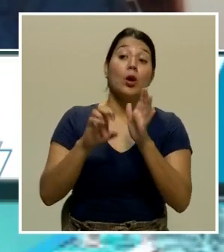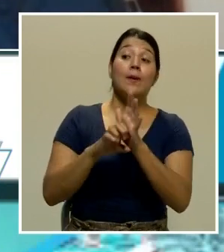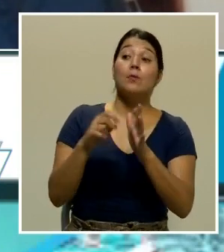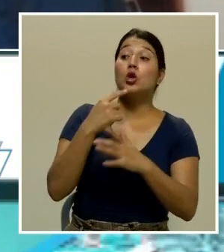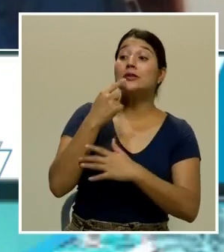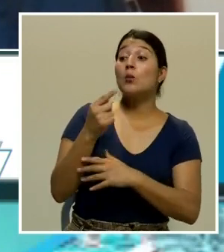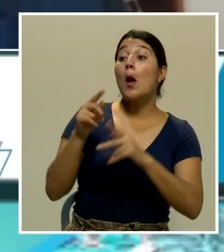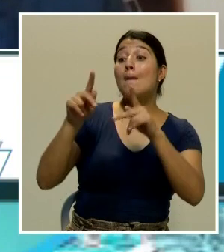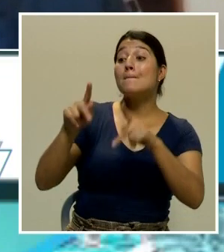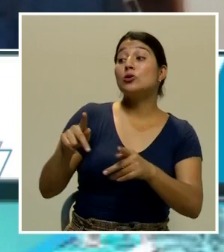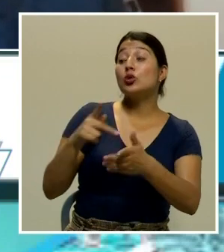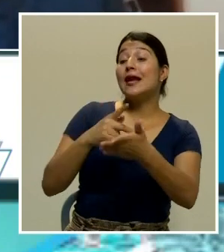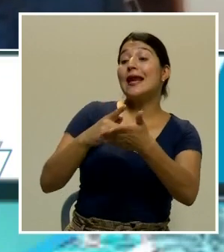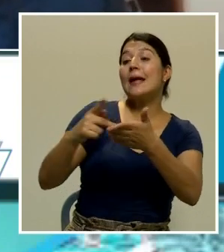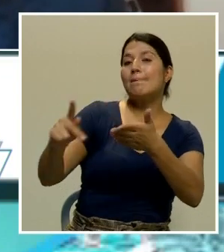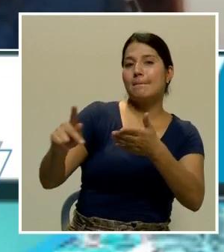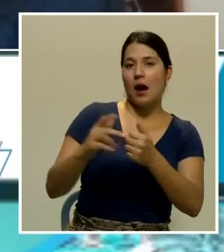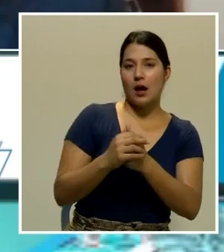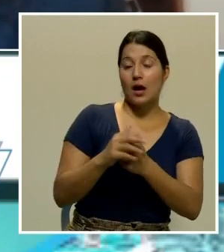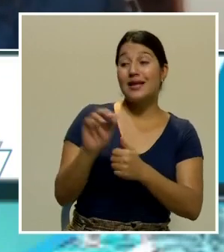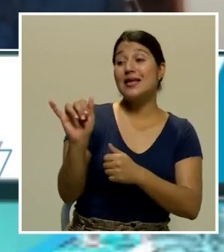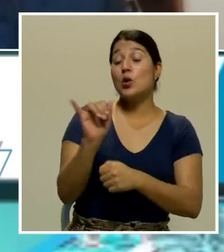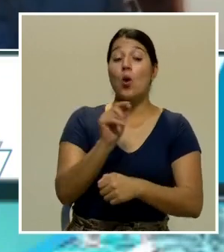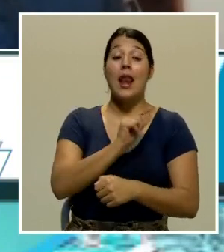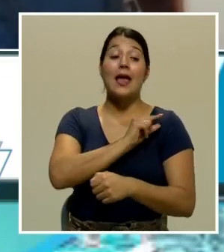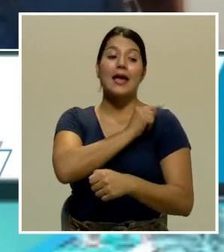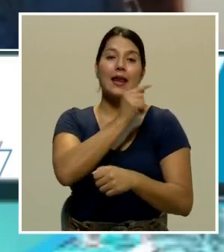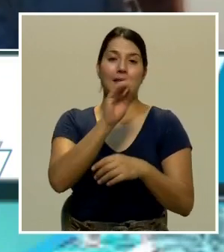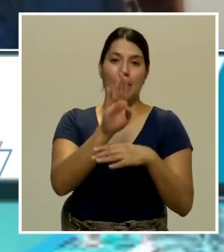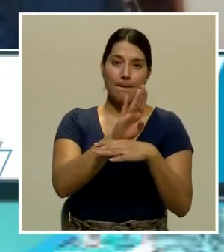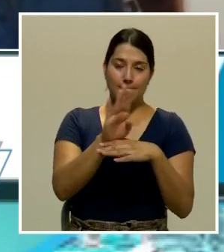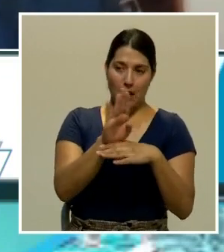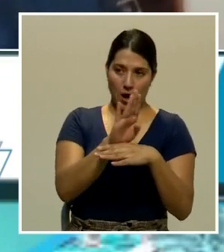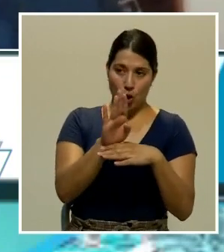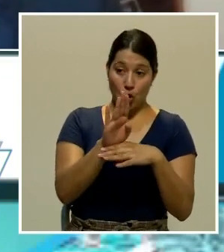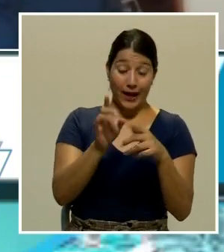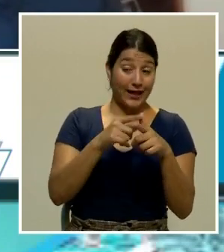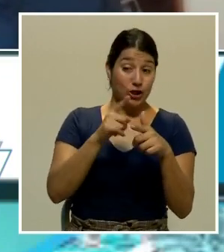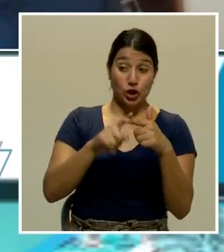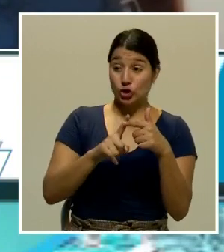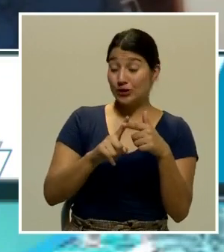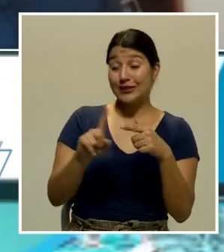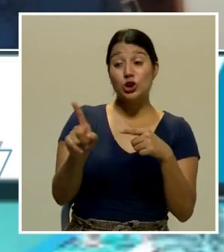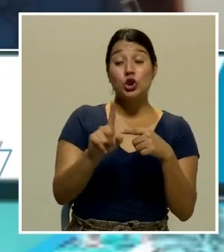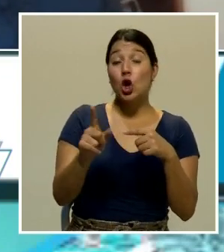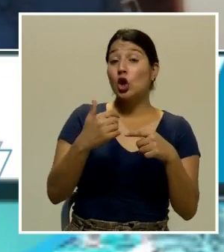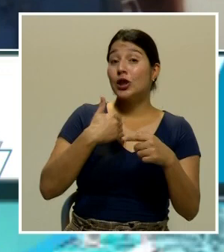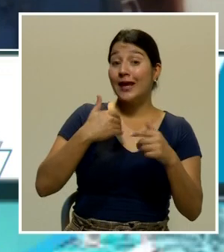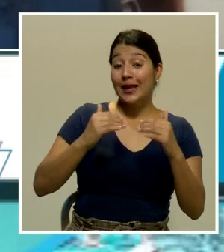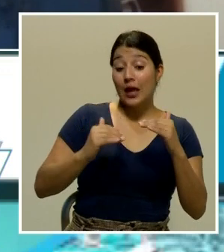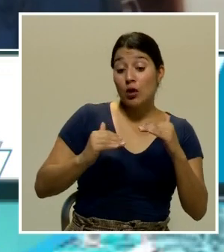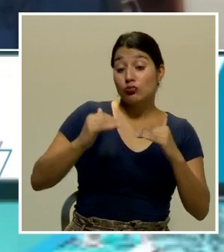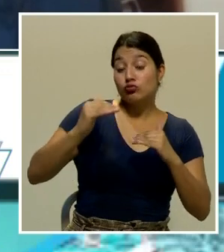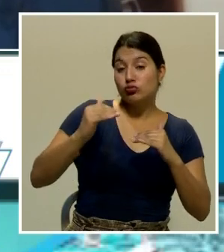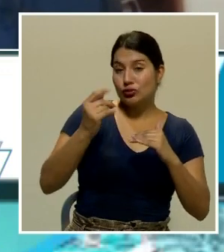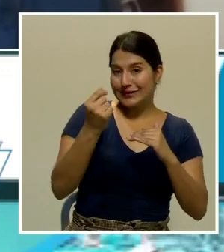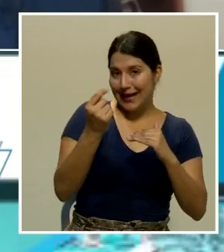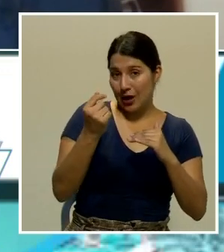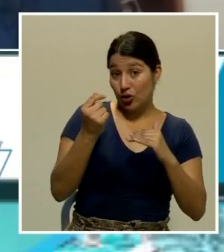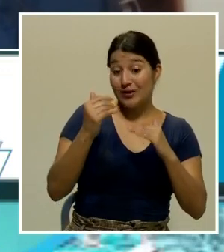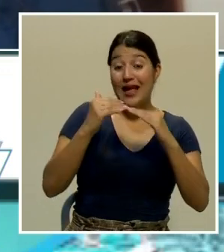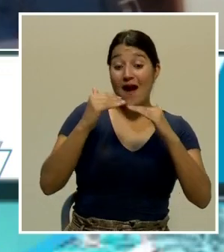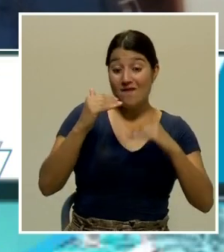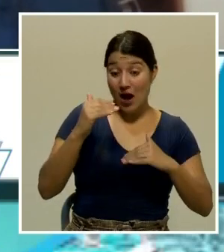salario equivalente al de gerente de banco no tendrán aumento salarial, entonces al final vamos a terminar con una ley que afecta a